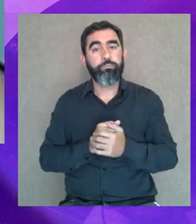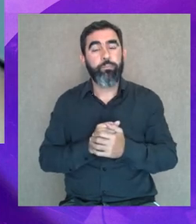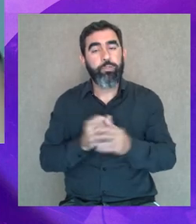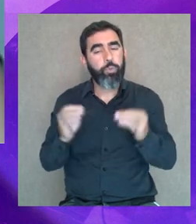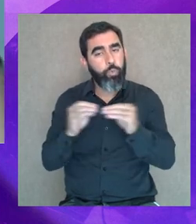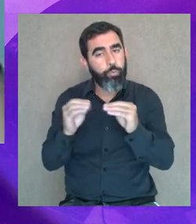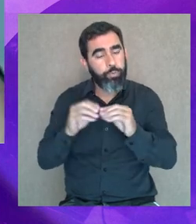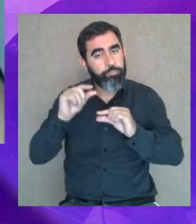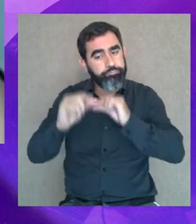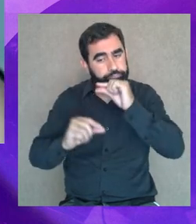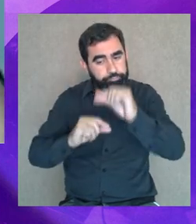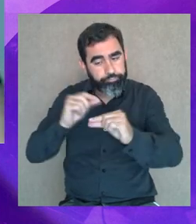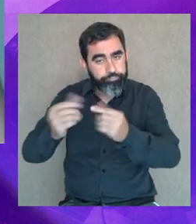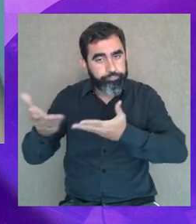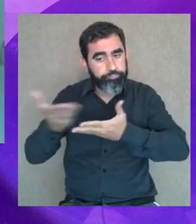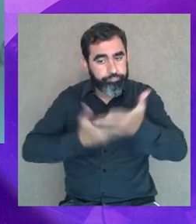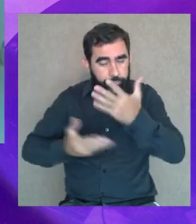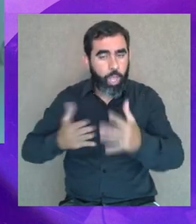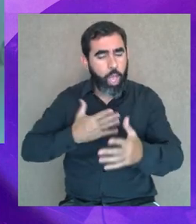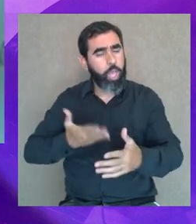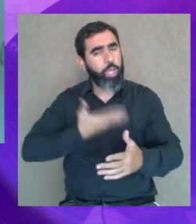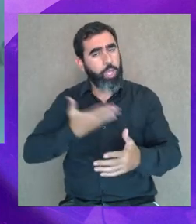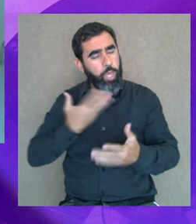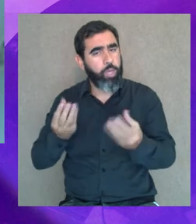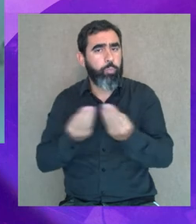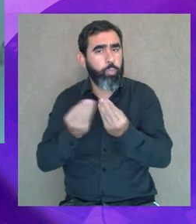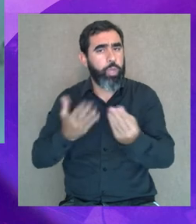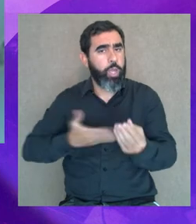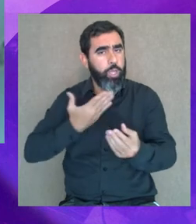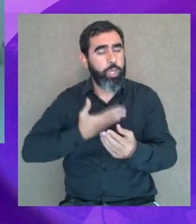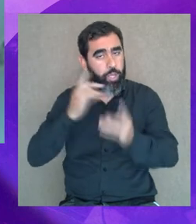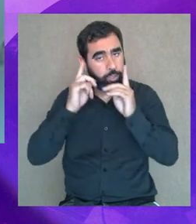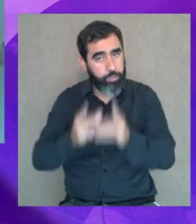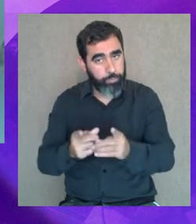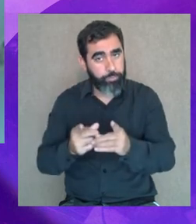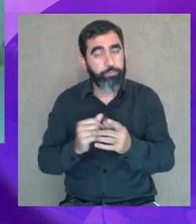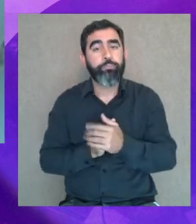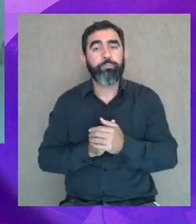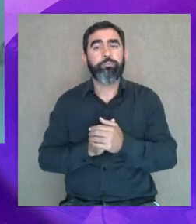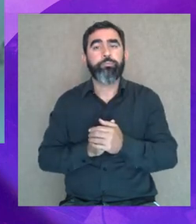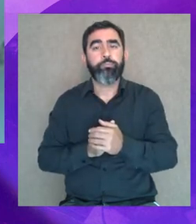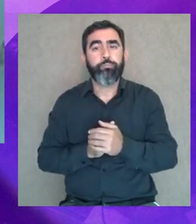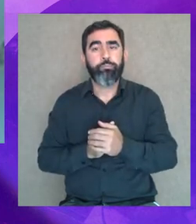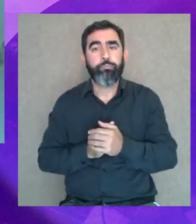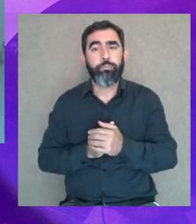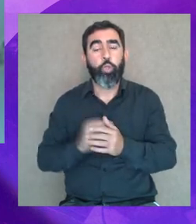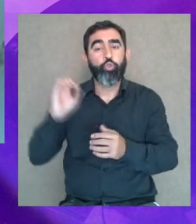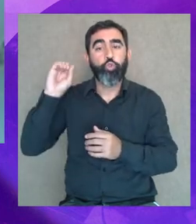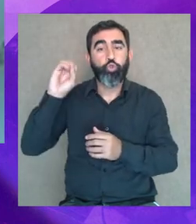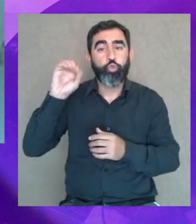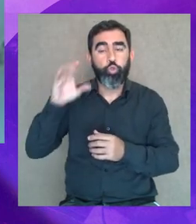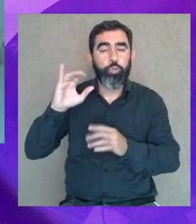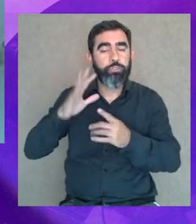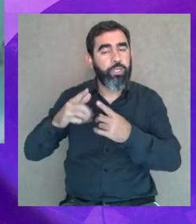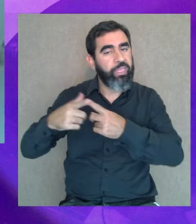esos compañeros su vez este quejas escritas rurales sensores